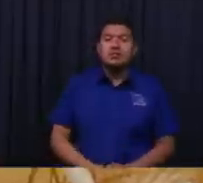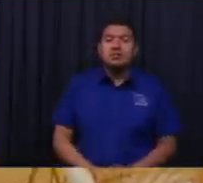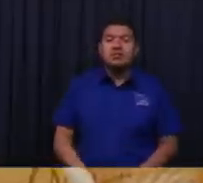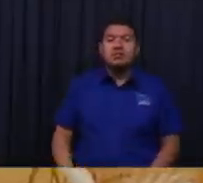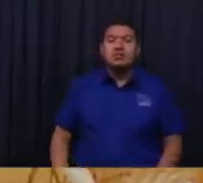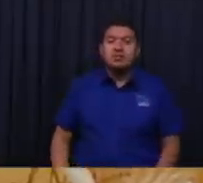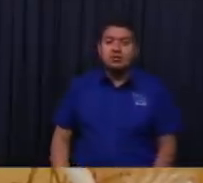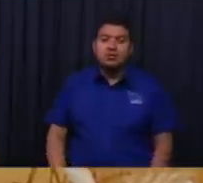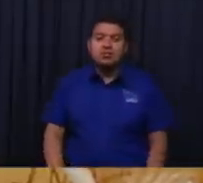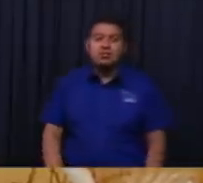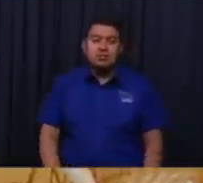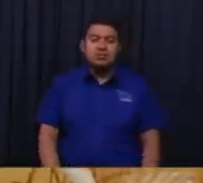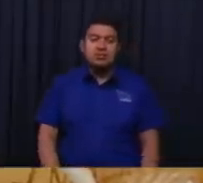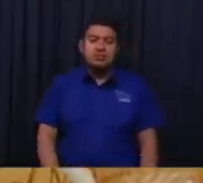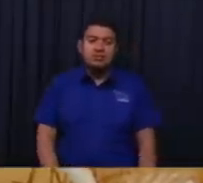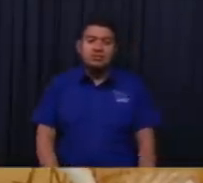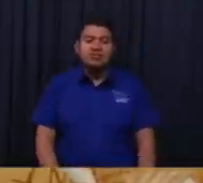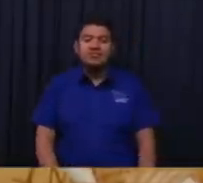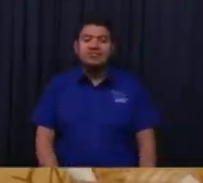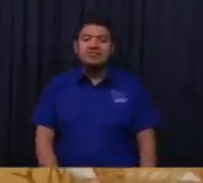la persona no tan amada.